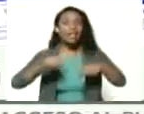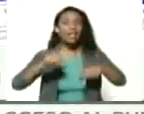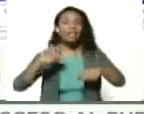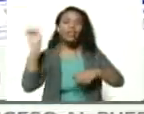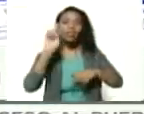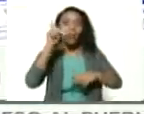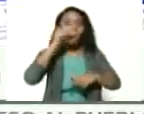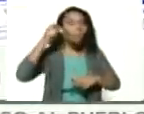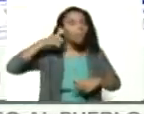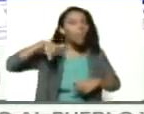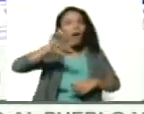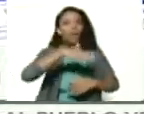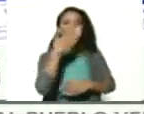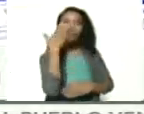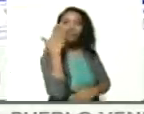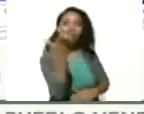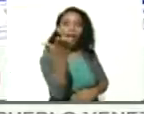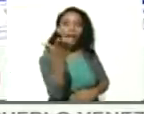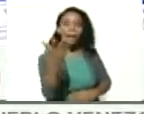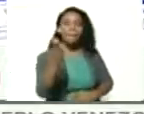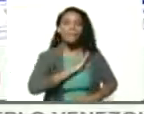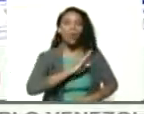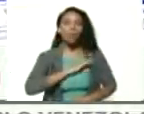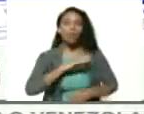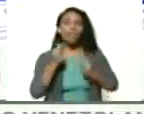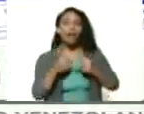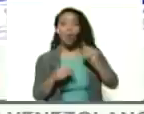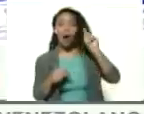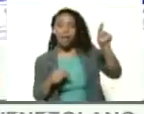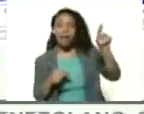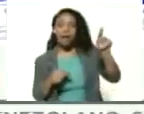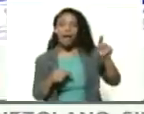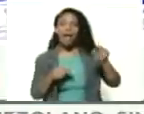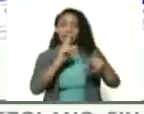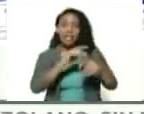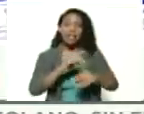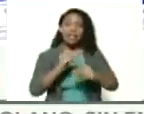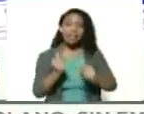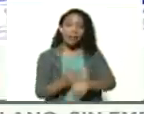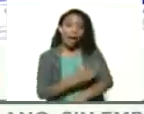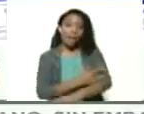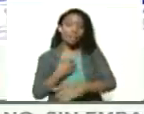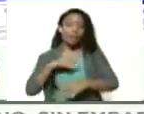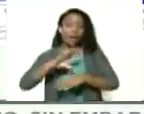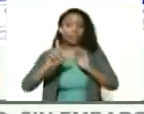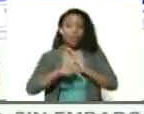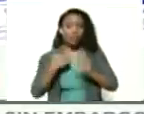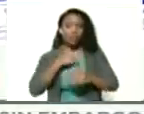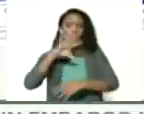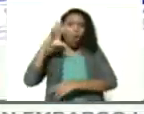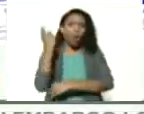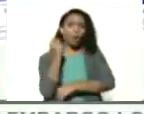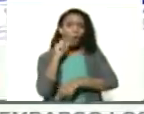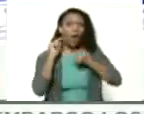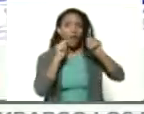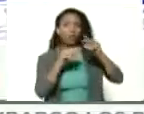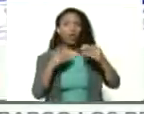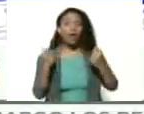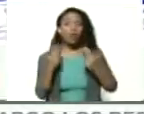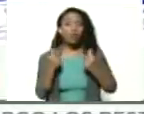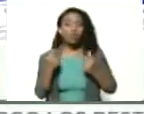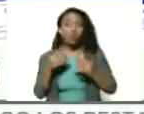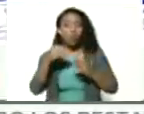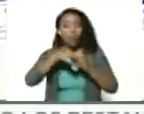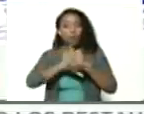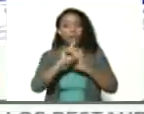venezolanas. A usted le pertenece. Y más temprano que tarde vamos a lograr que todos esos recursos de la